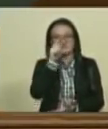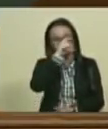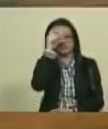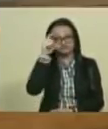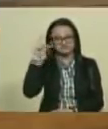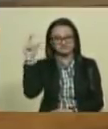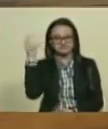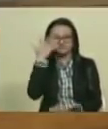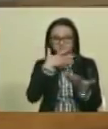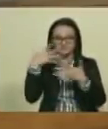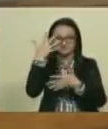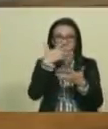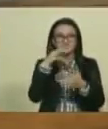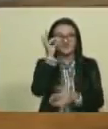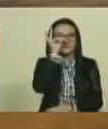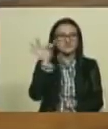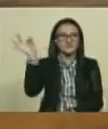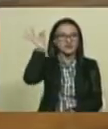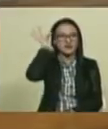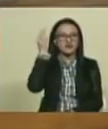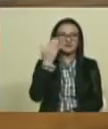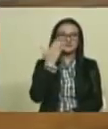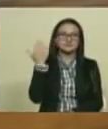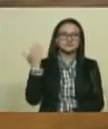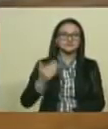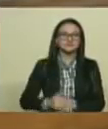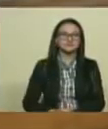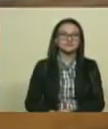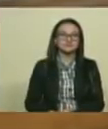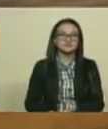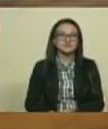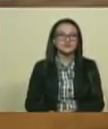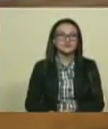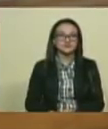general de la República, el doctor Tarek William Saab.